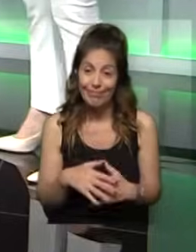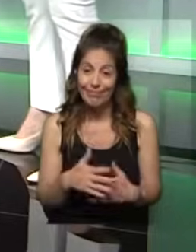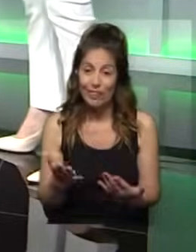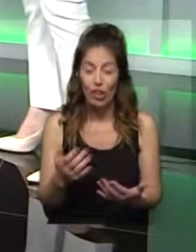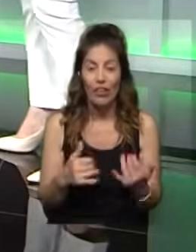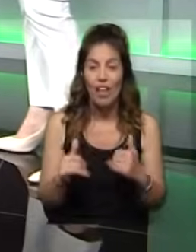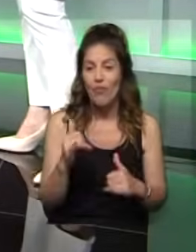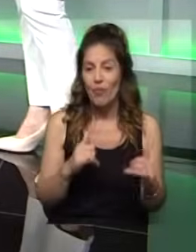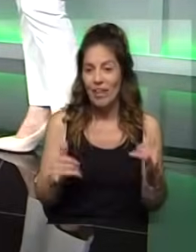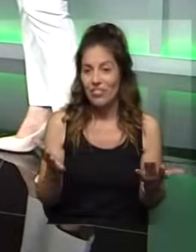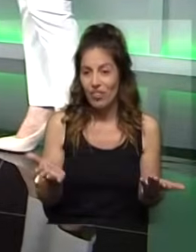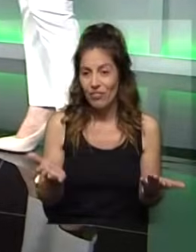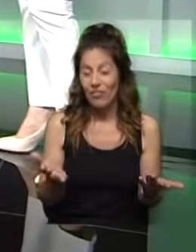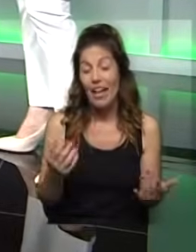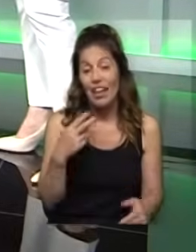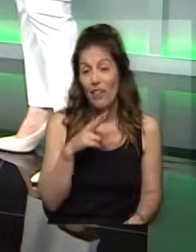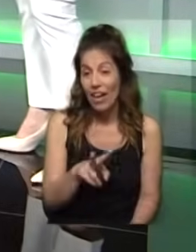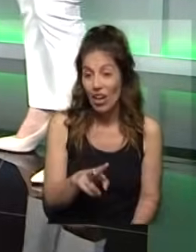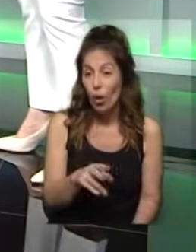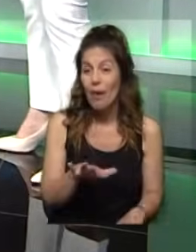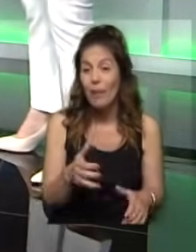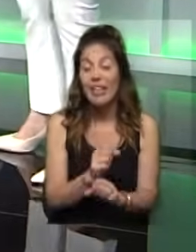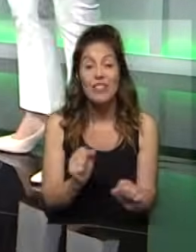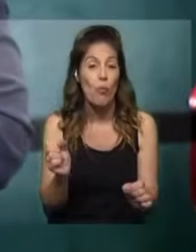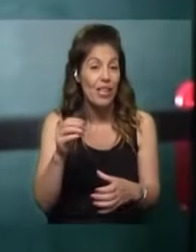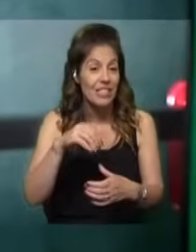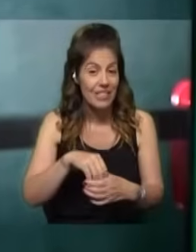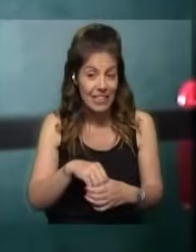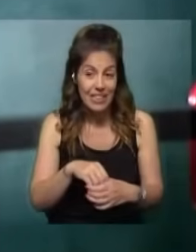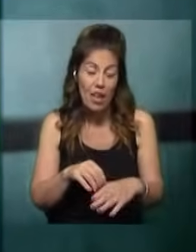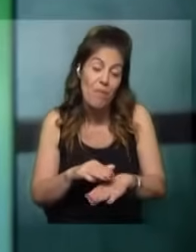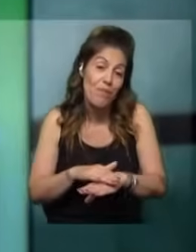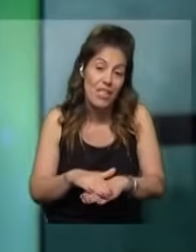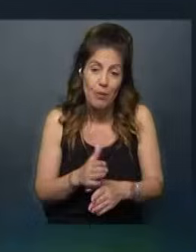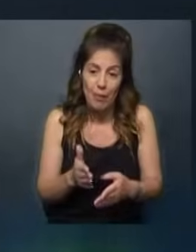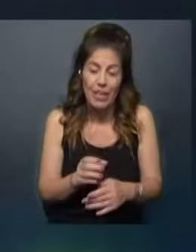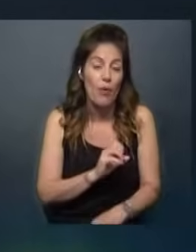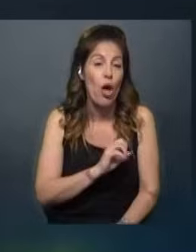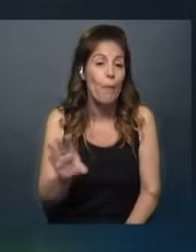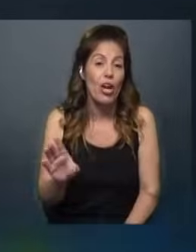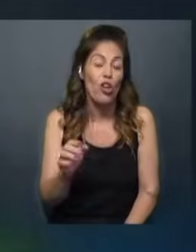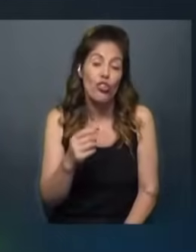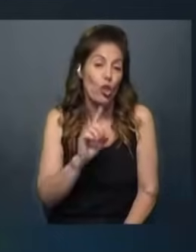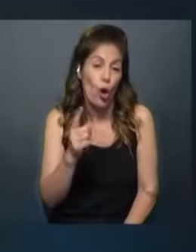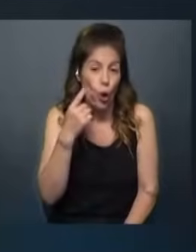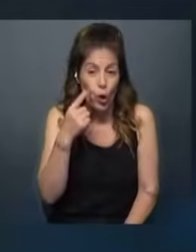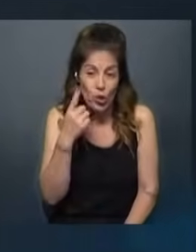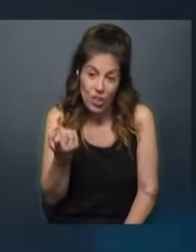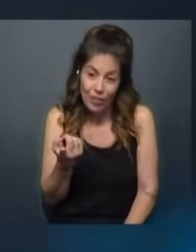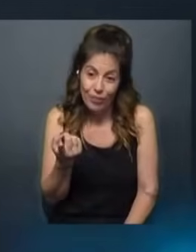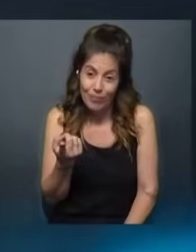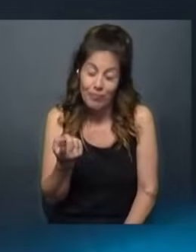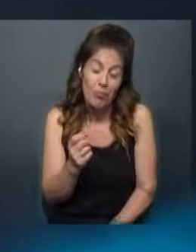bueno este hay que seguirlos no para ver en qué se puede incidir aunque sea mínimamente bueno peor sería ignorarlos O sea que de las dos